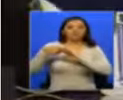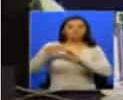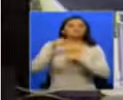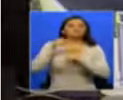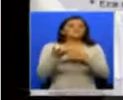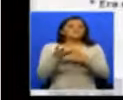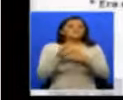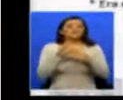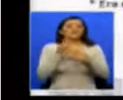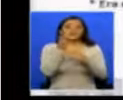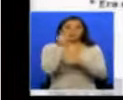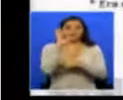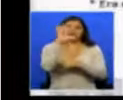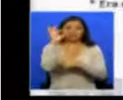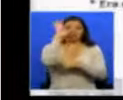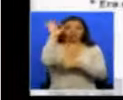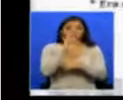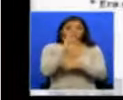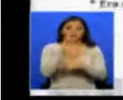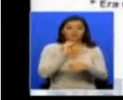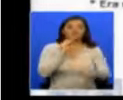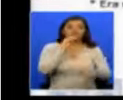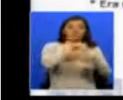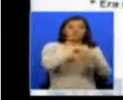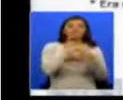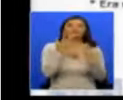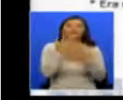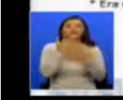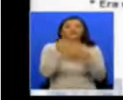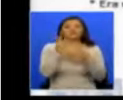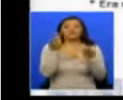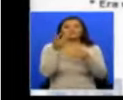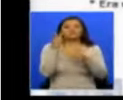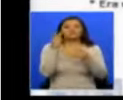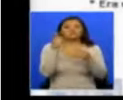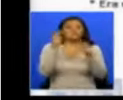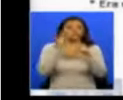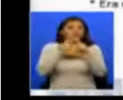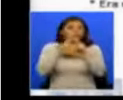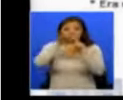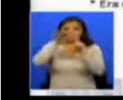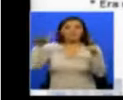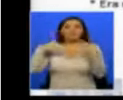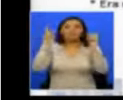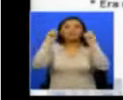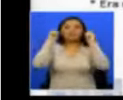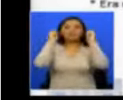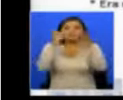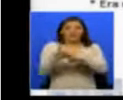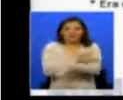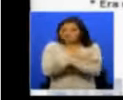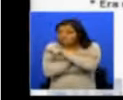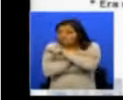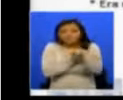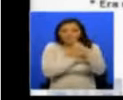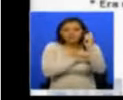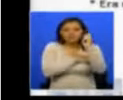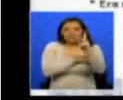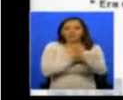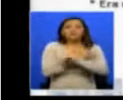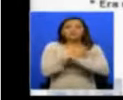alimentar el CEREP, que era el FEIREP. Entonces son unos nombres rarísimos, ¿no? No se preocupen, ni uno lo entiende y uno estaba en esto. Iban a aumentar el otro fondo de estabilización,